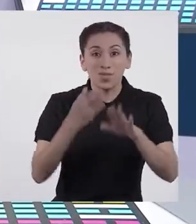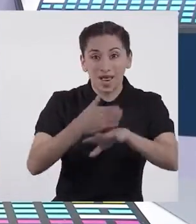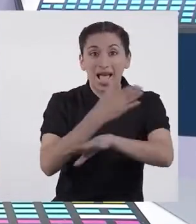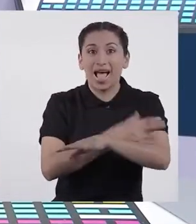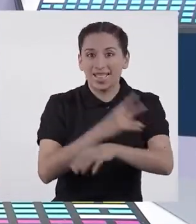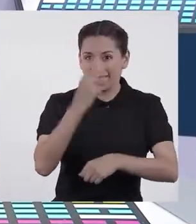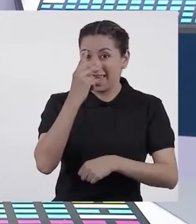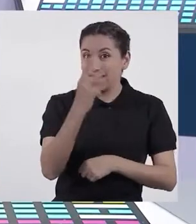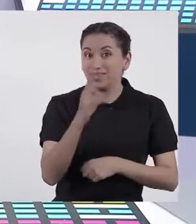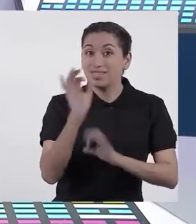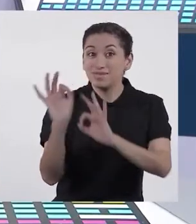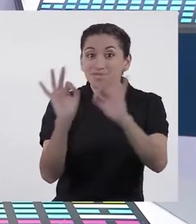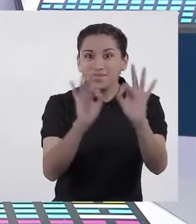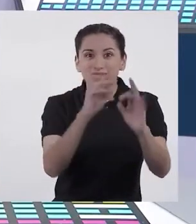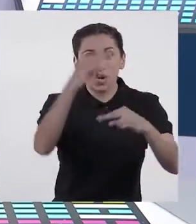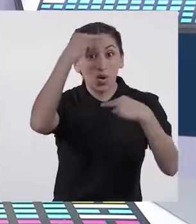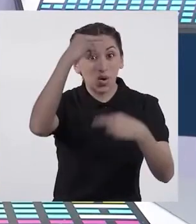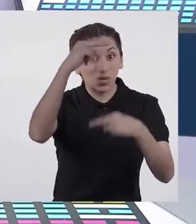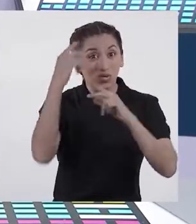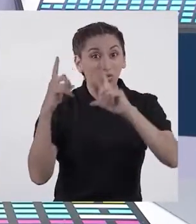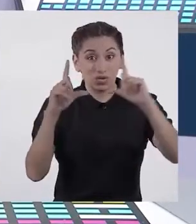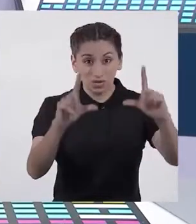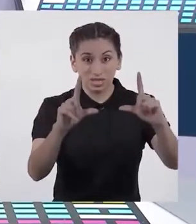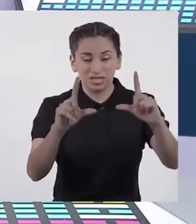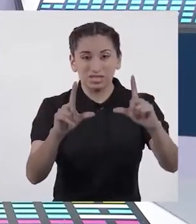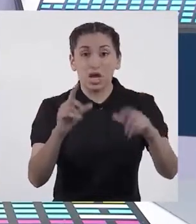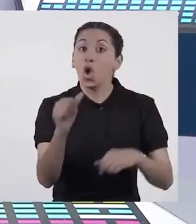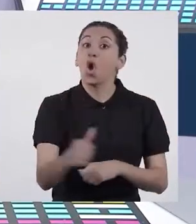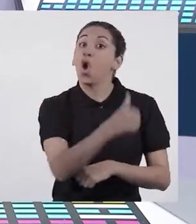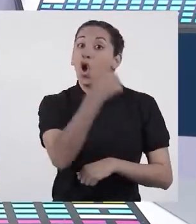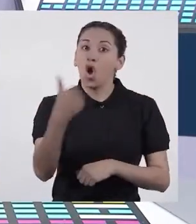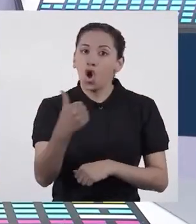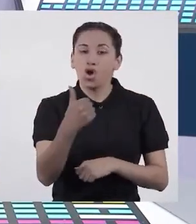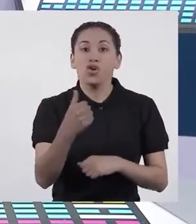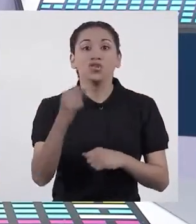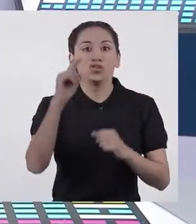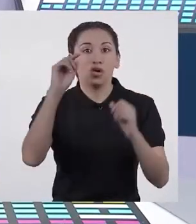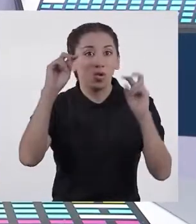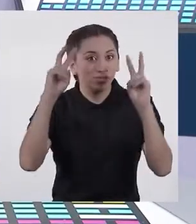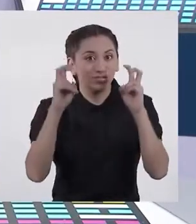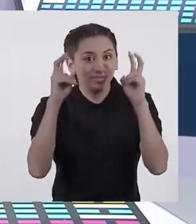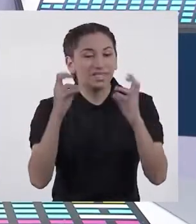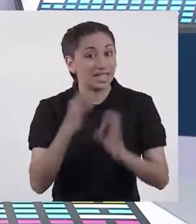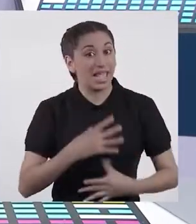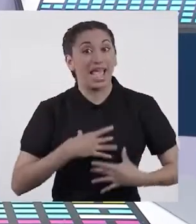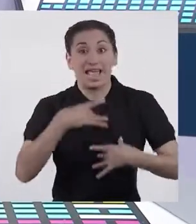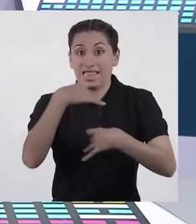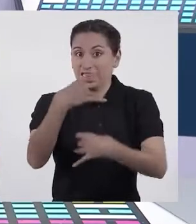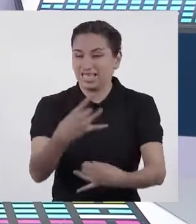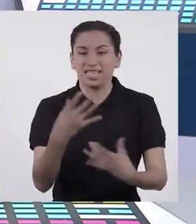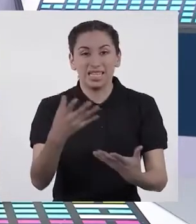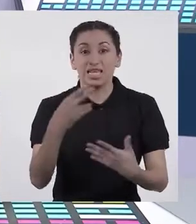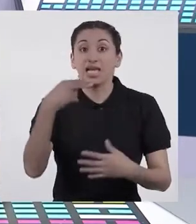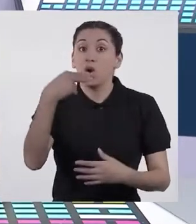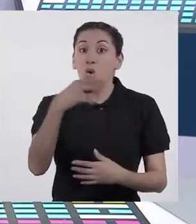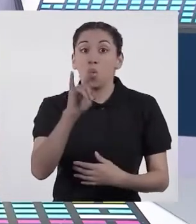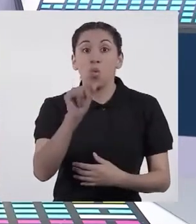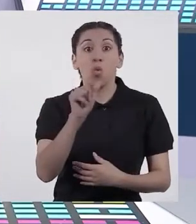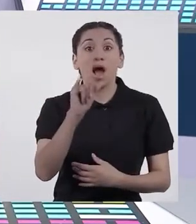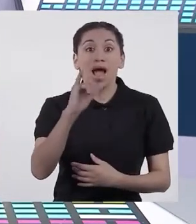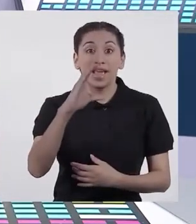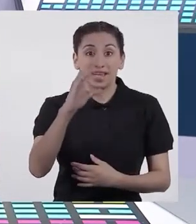hemos visto en esta noticia. Otro dato interesante es que los huaicos